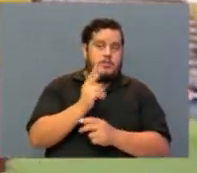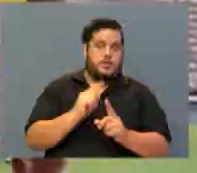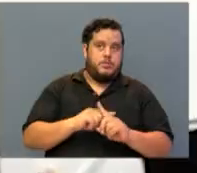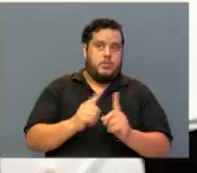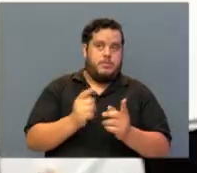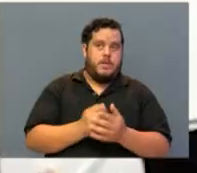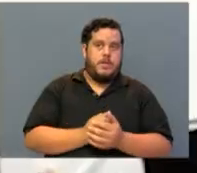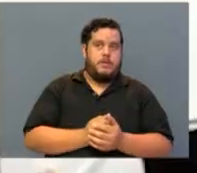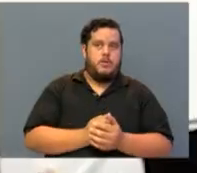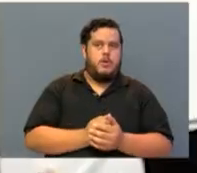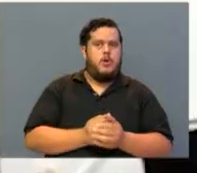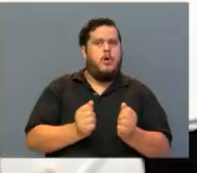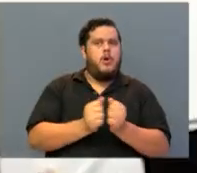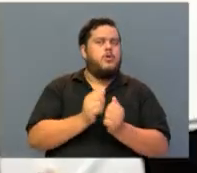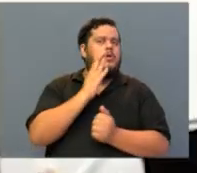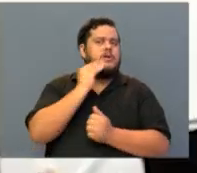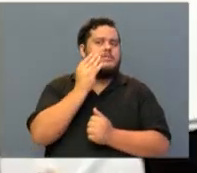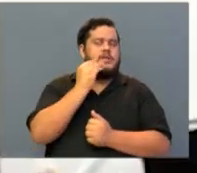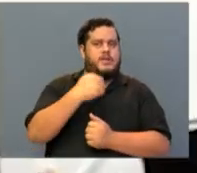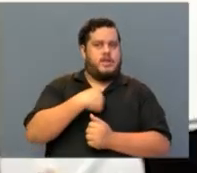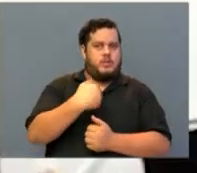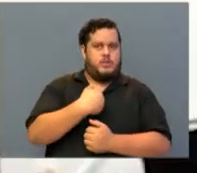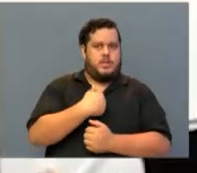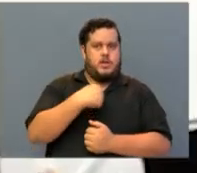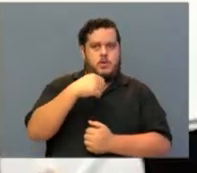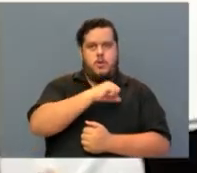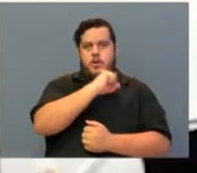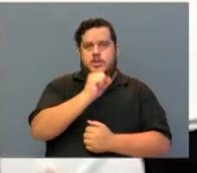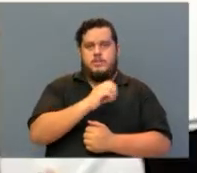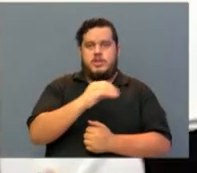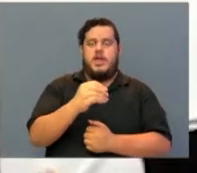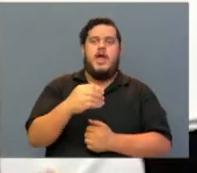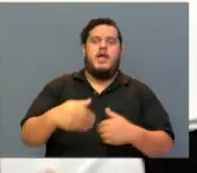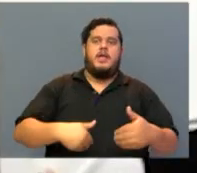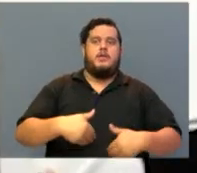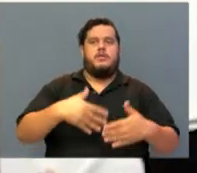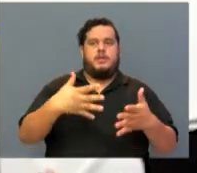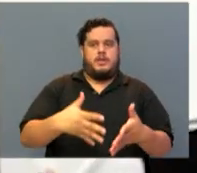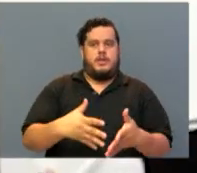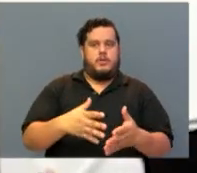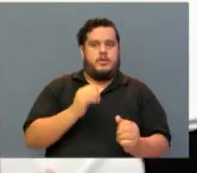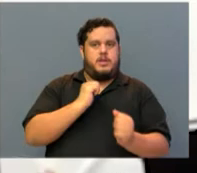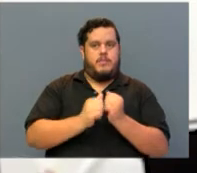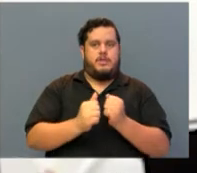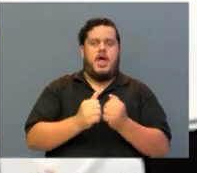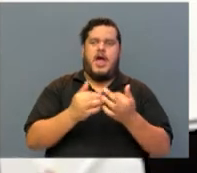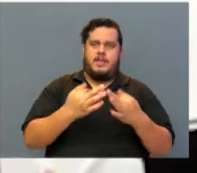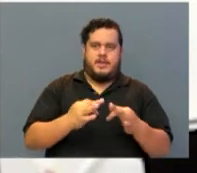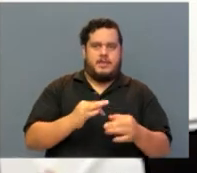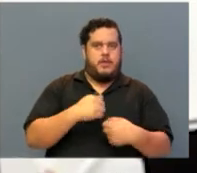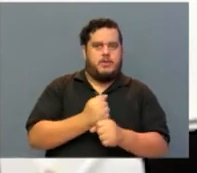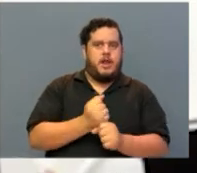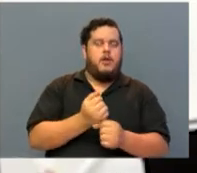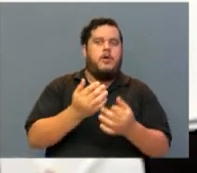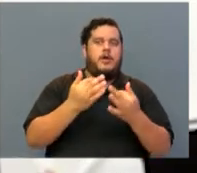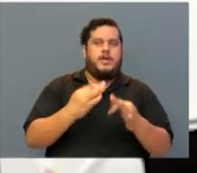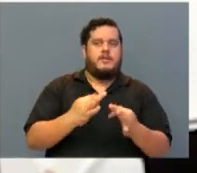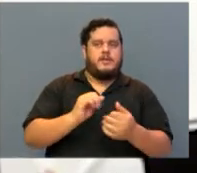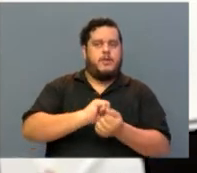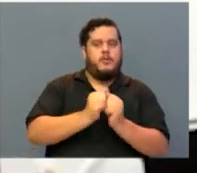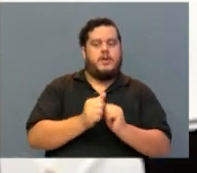pero con la experiencia que yo he tenido en Saprissa, los entrenadores que han pasado han intentado hacerlo, han intentado cambiar